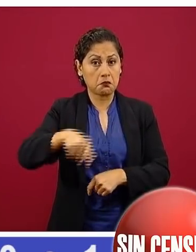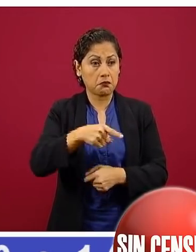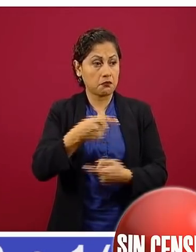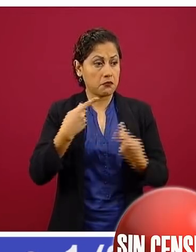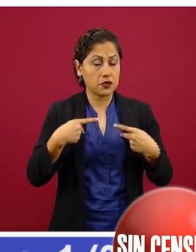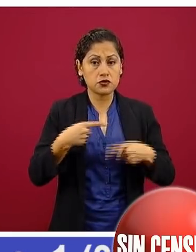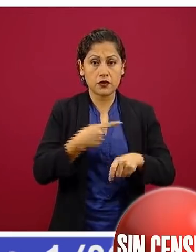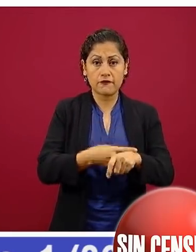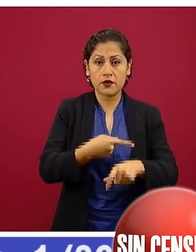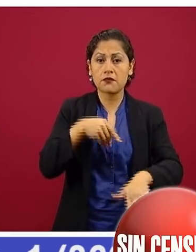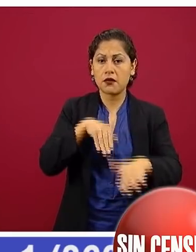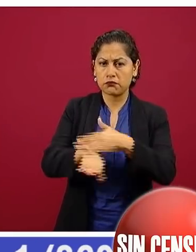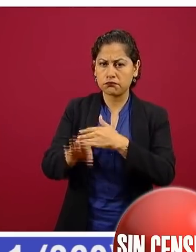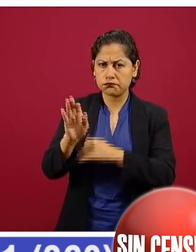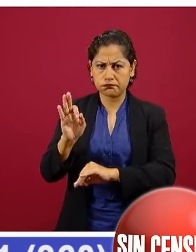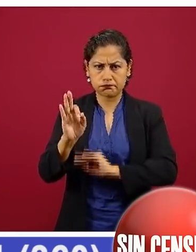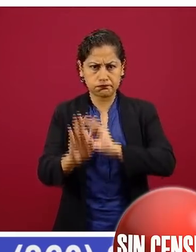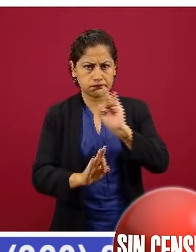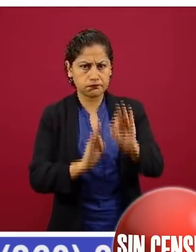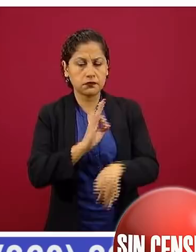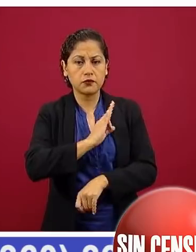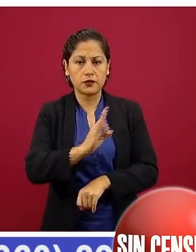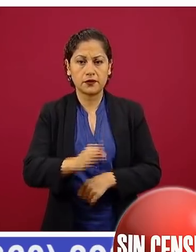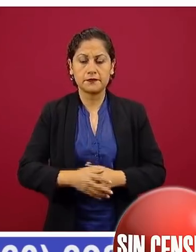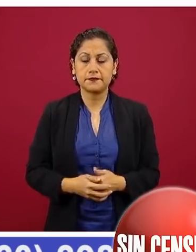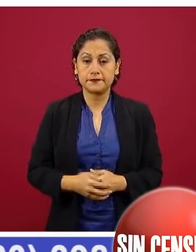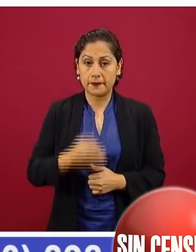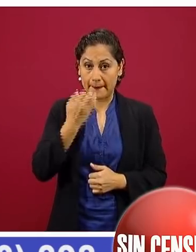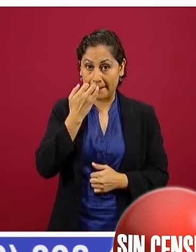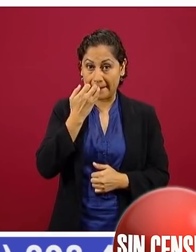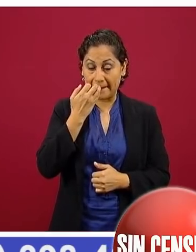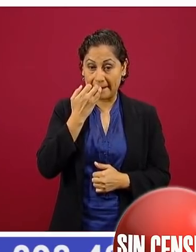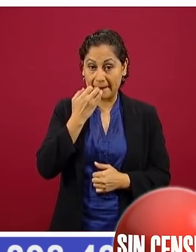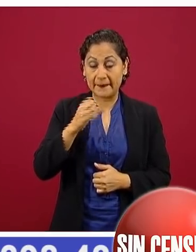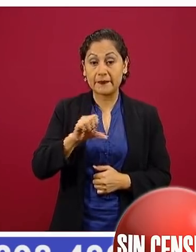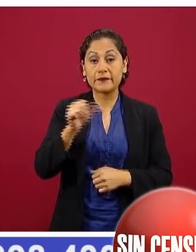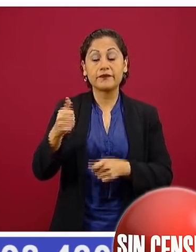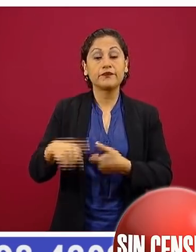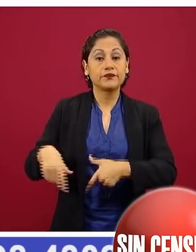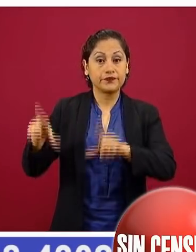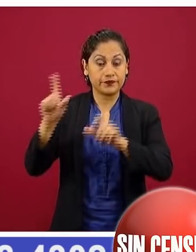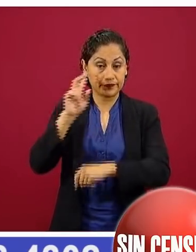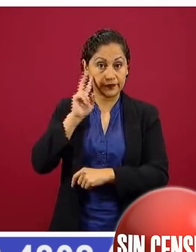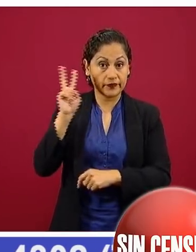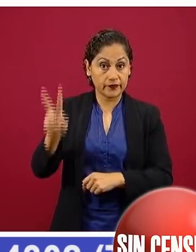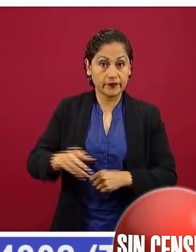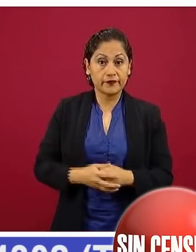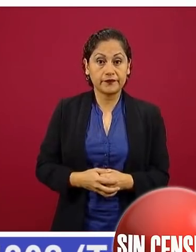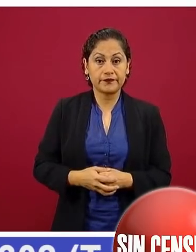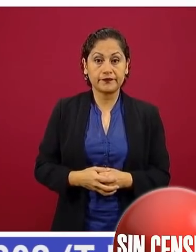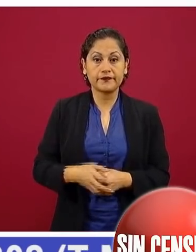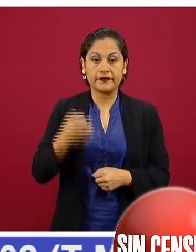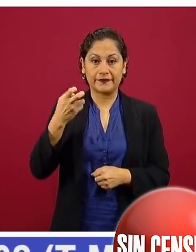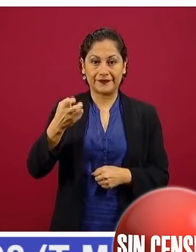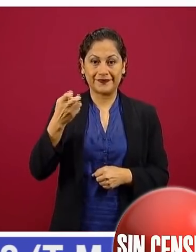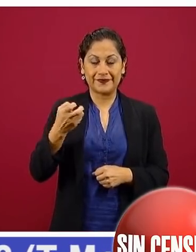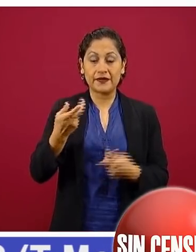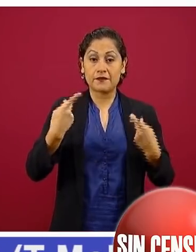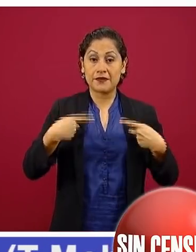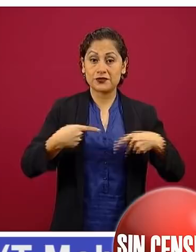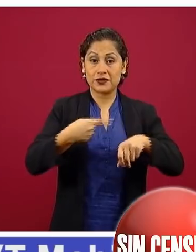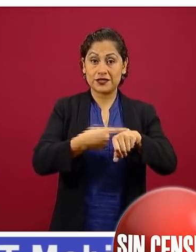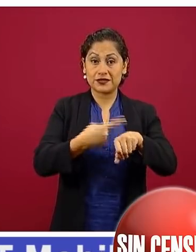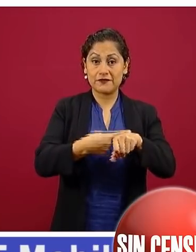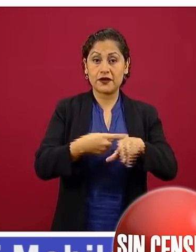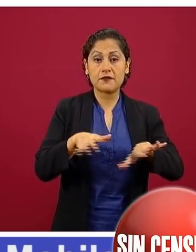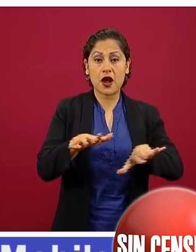a personas con COVID. La siguiente lo que nos muestra es cómo ha ido cambiando el número de casos,